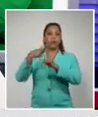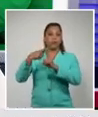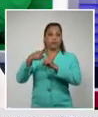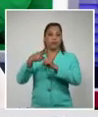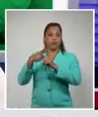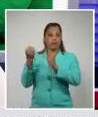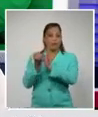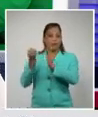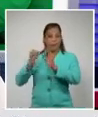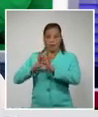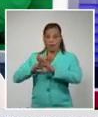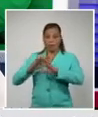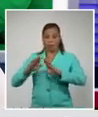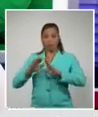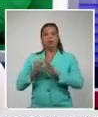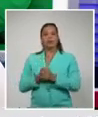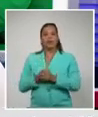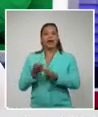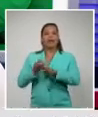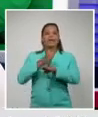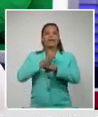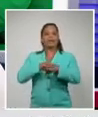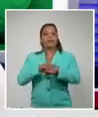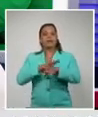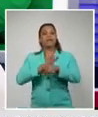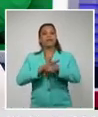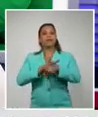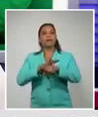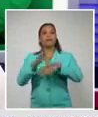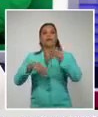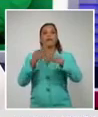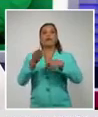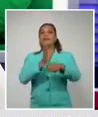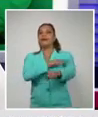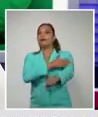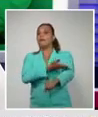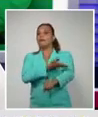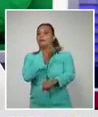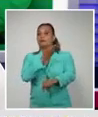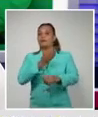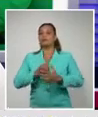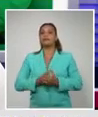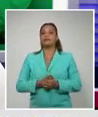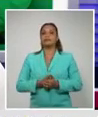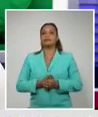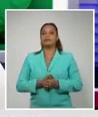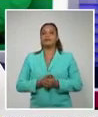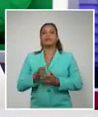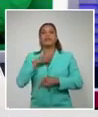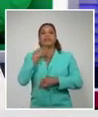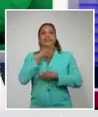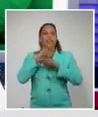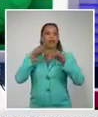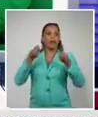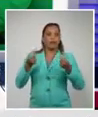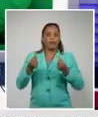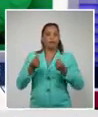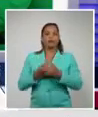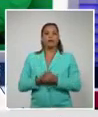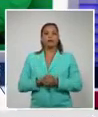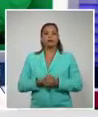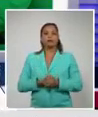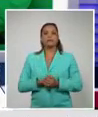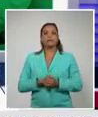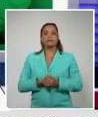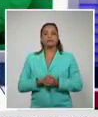diagnosticado, con antecedentes de hipertensión arterial, diabetes mellitus y neuropatía